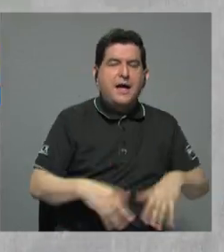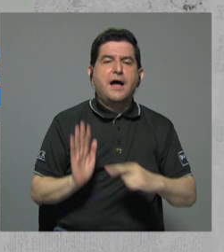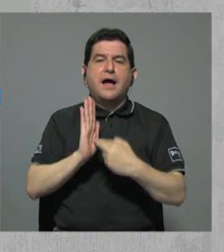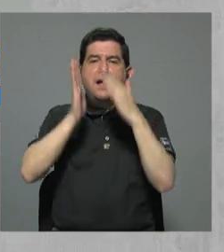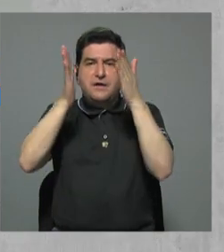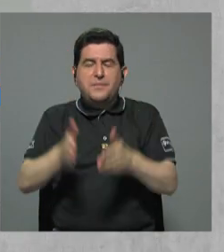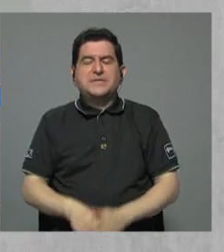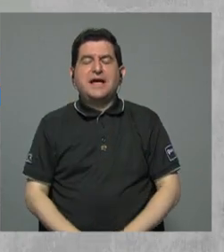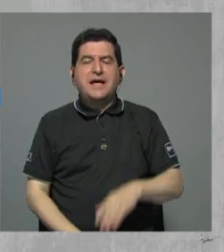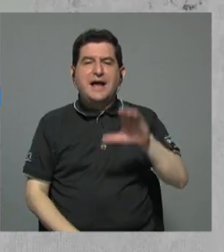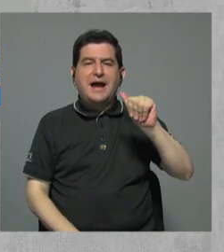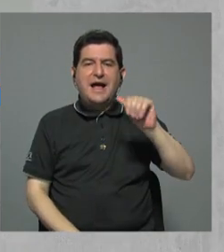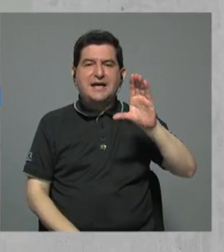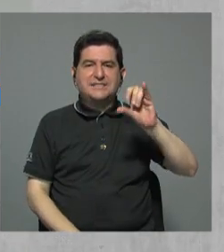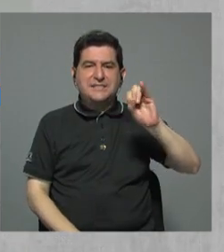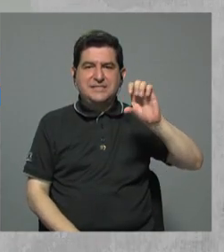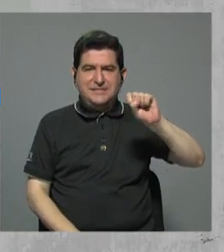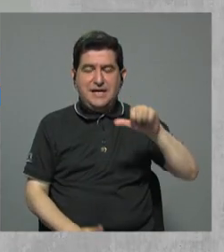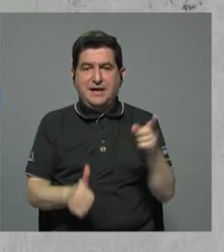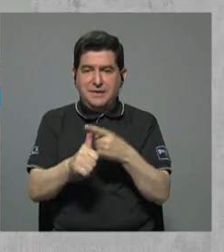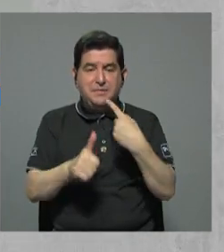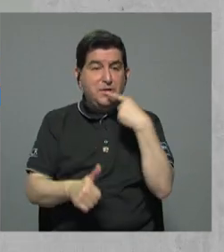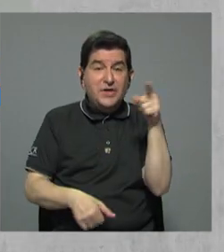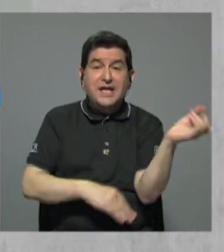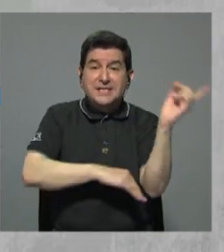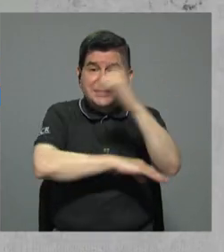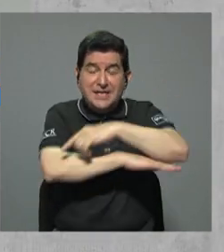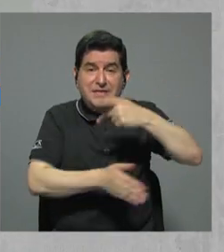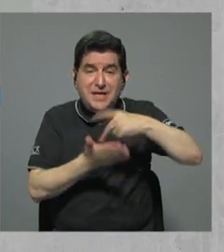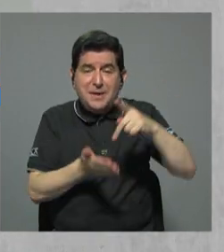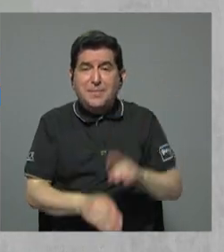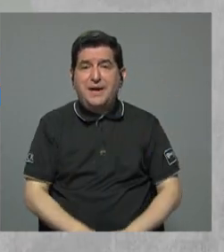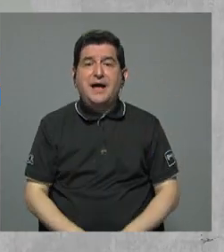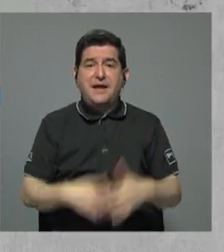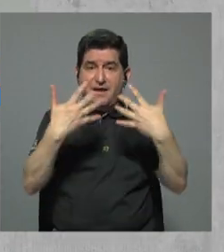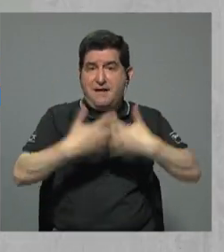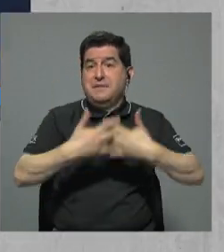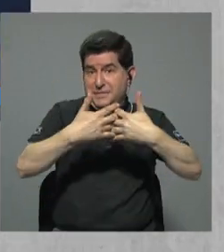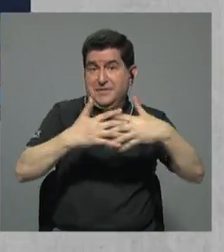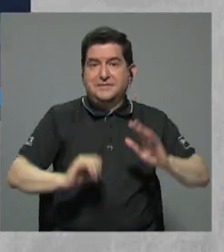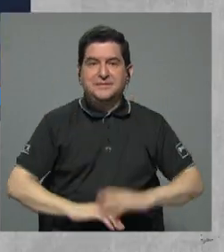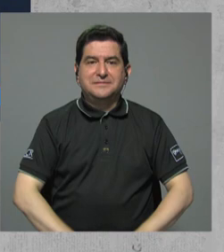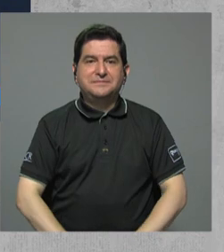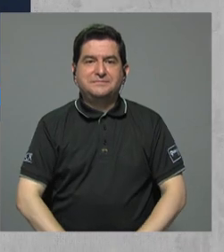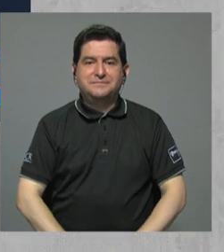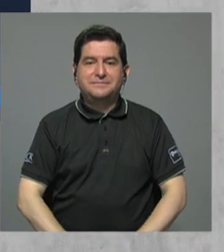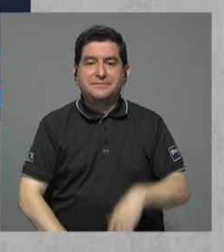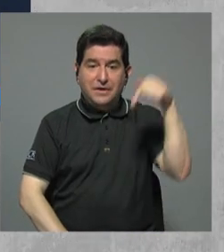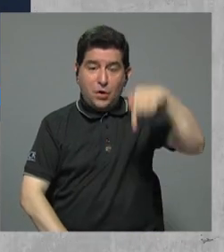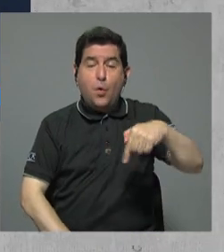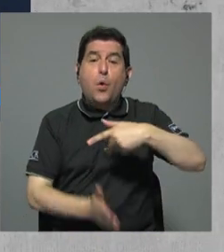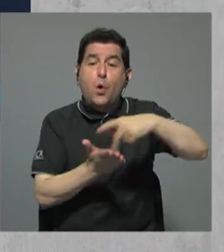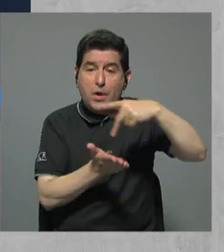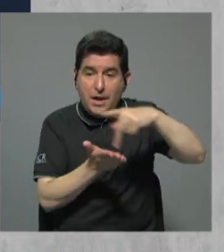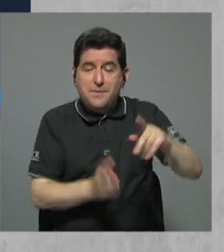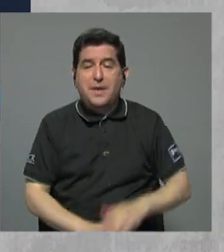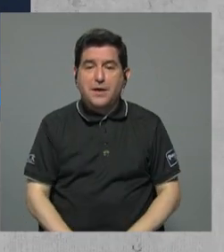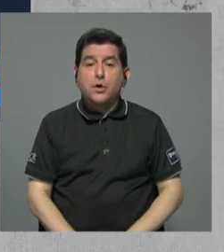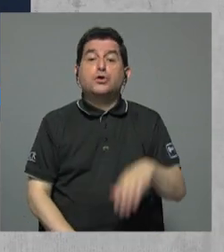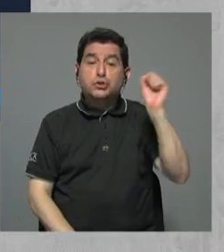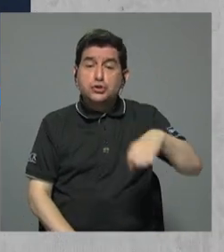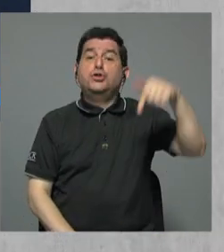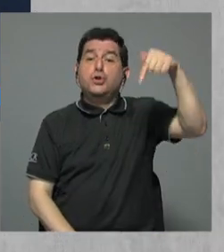representante de casilla donde el primero informa que ese día pagaría las facturas de la compañía hoy le queda el pago